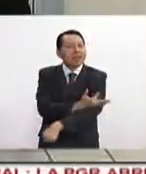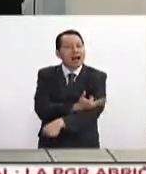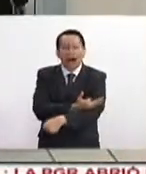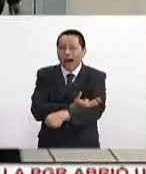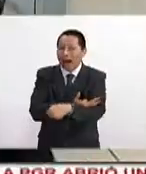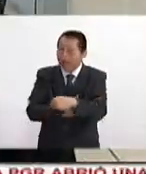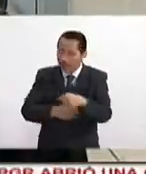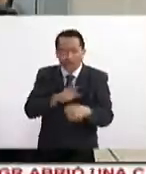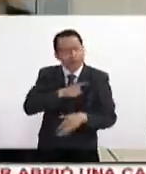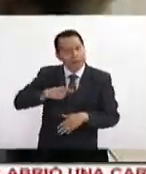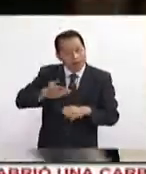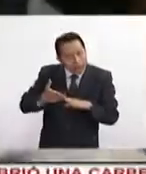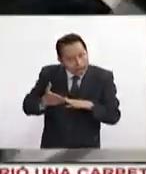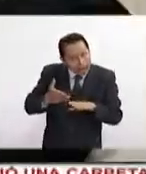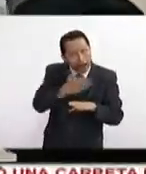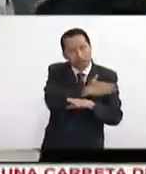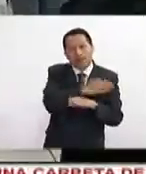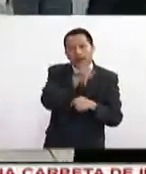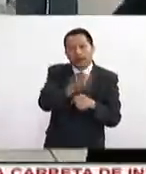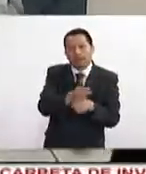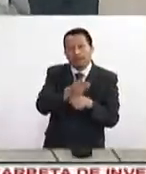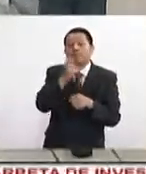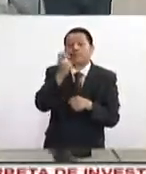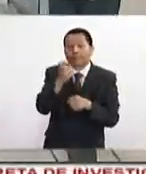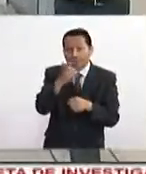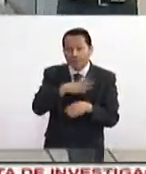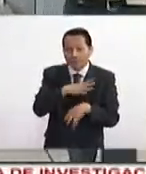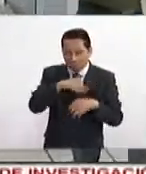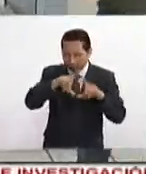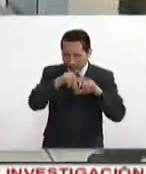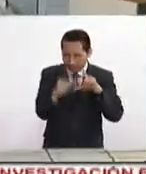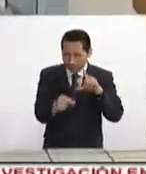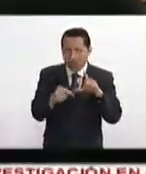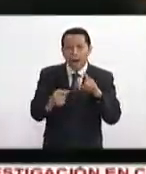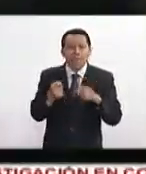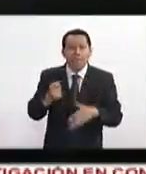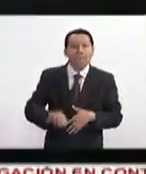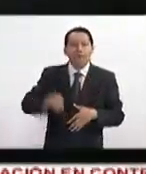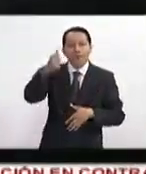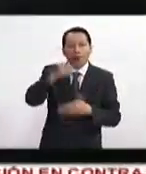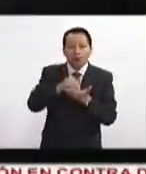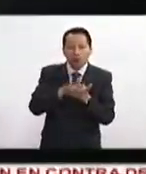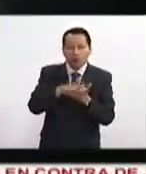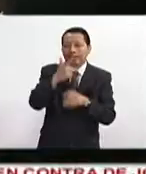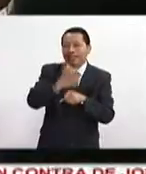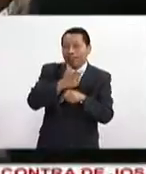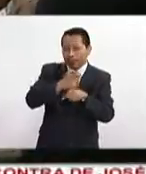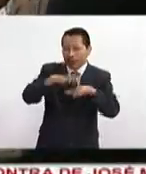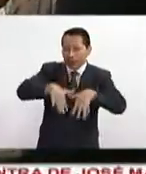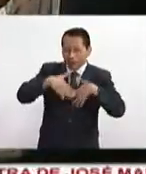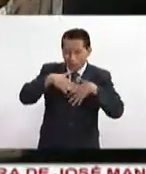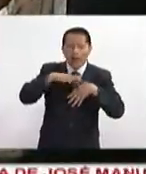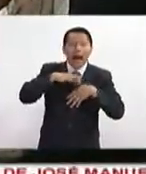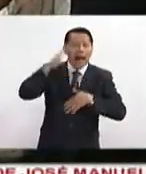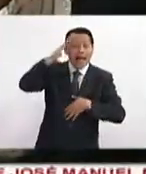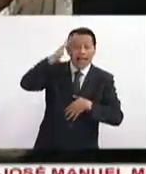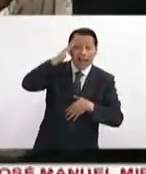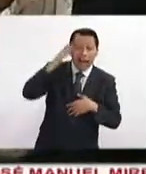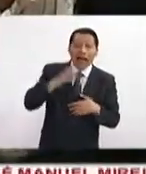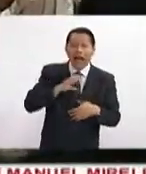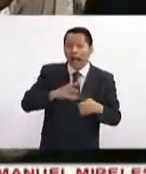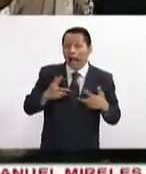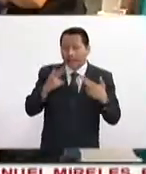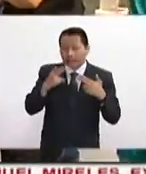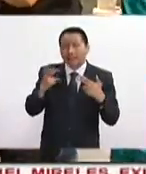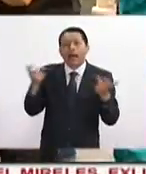prevención o detectarlo a tiempo. Ante estas cifras, nuestro país será por primera vez sede de la 7ª edición de la Cumbre Mundial de Líderes de Cáncer,